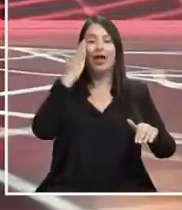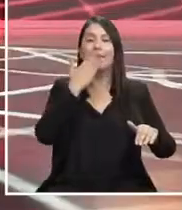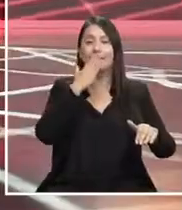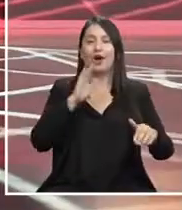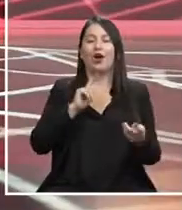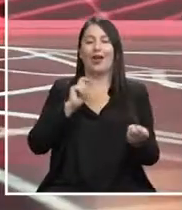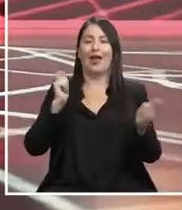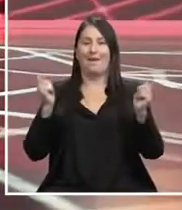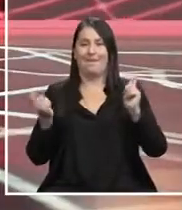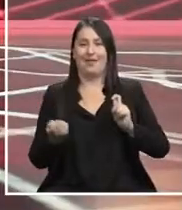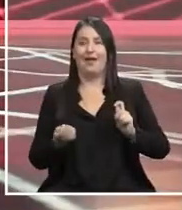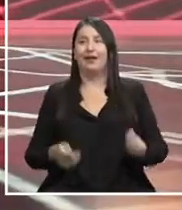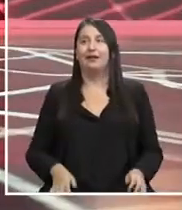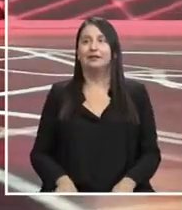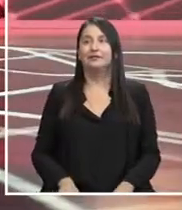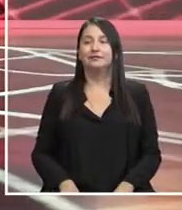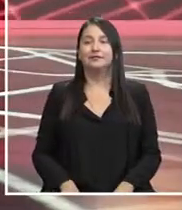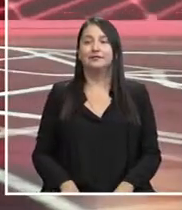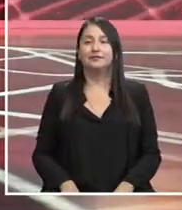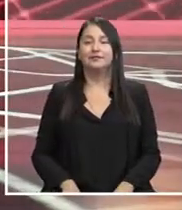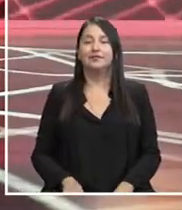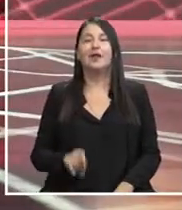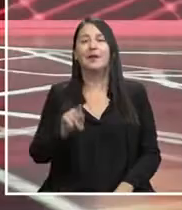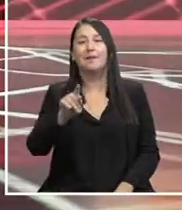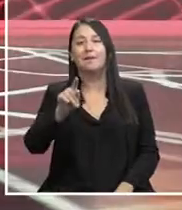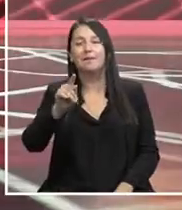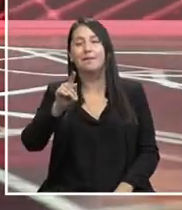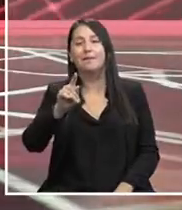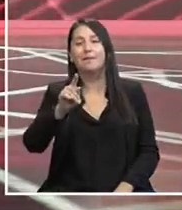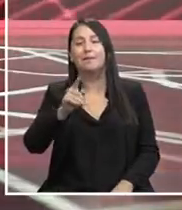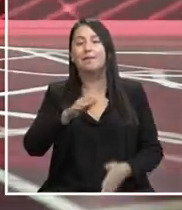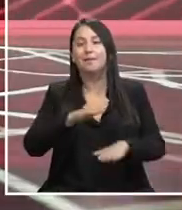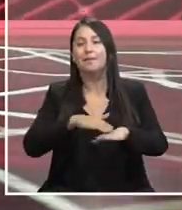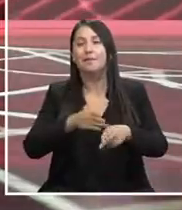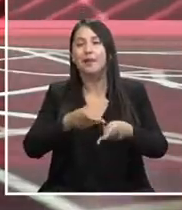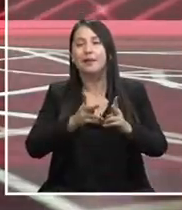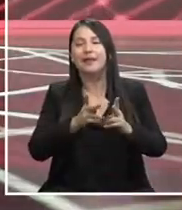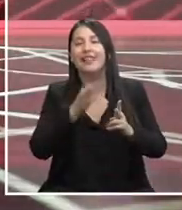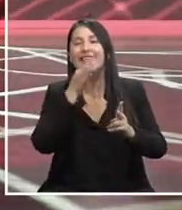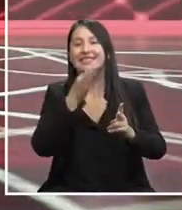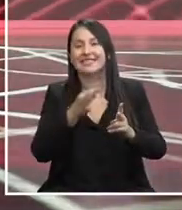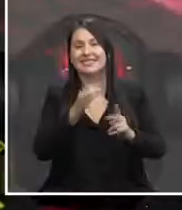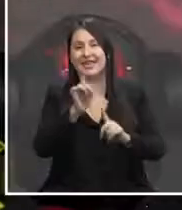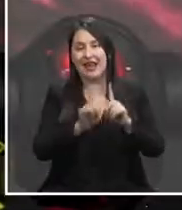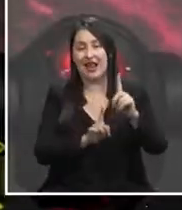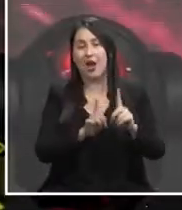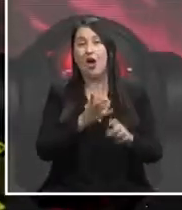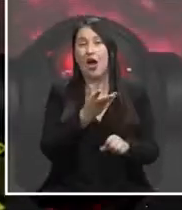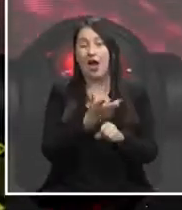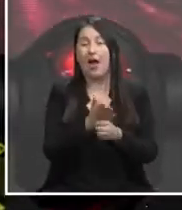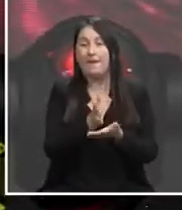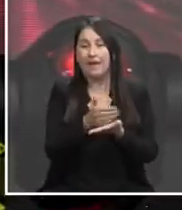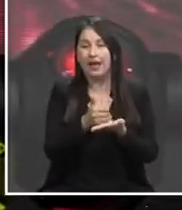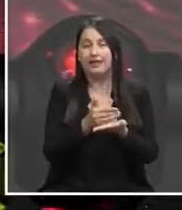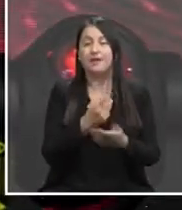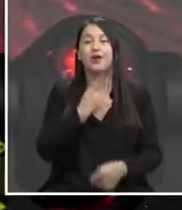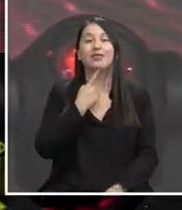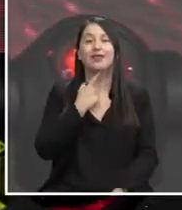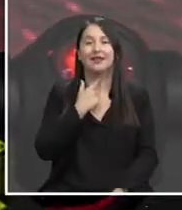déjame decir una cosa, finalizar, porque hay mecanismos que son